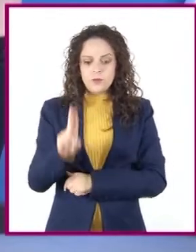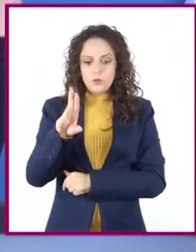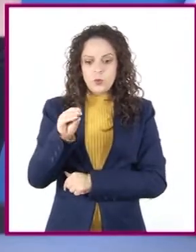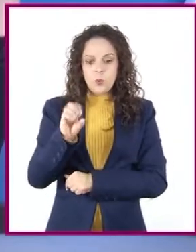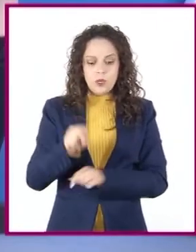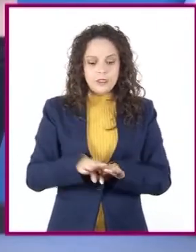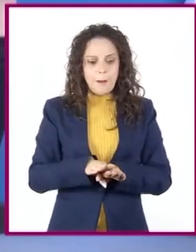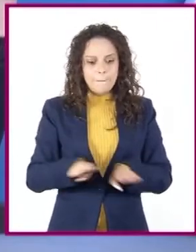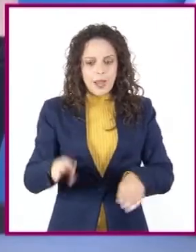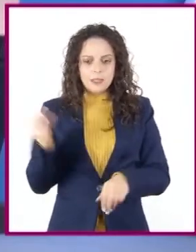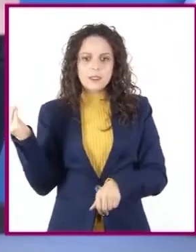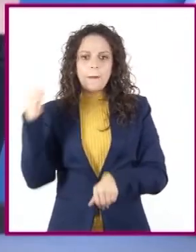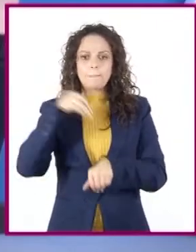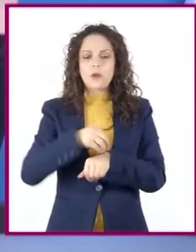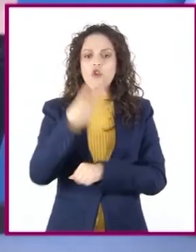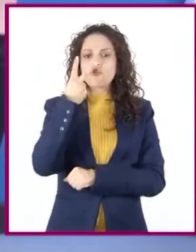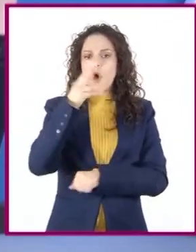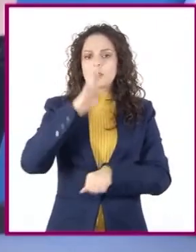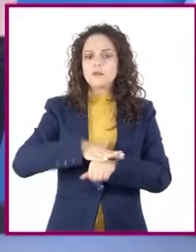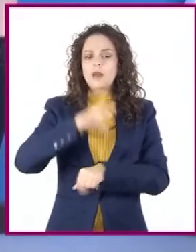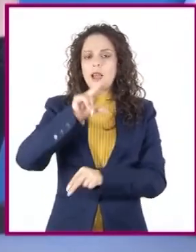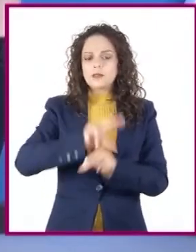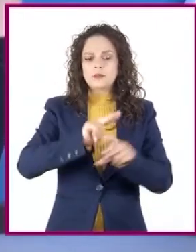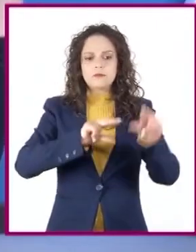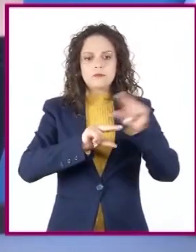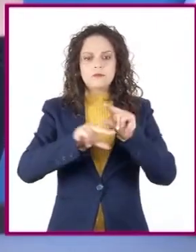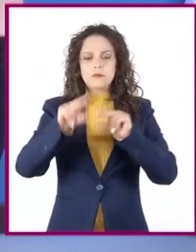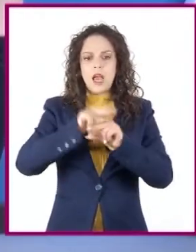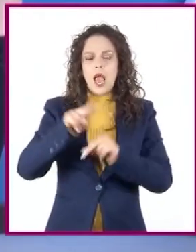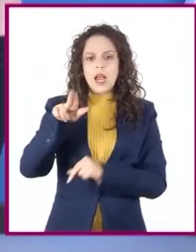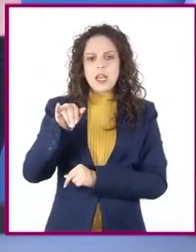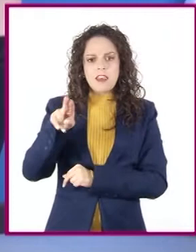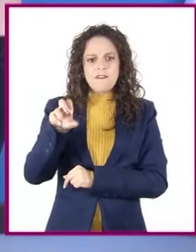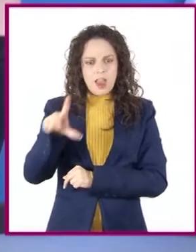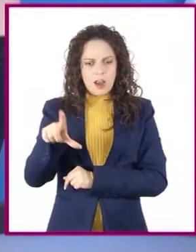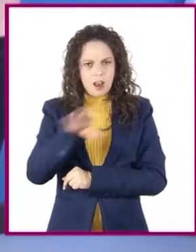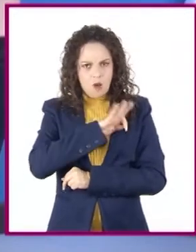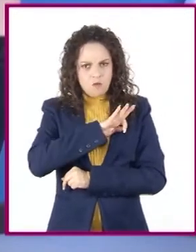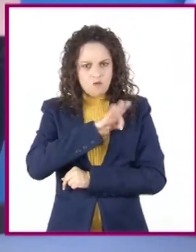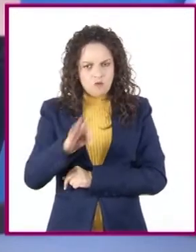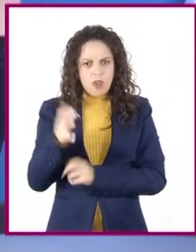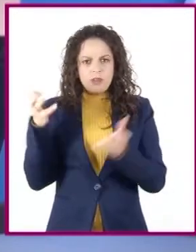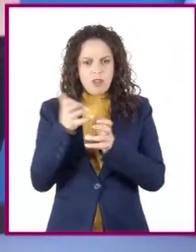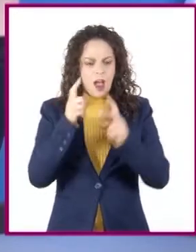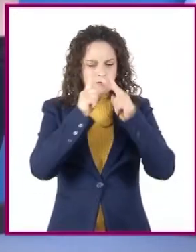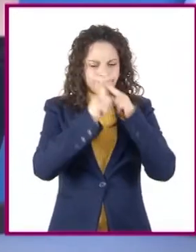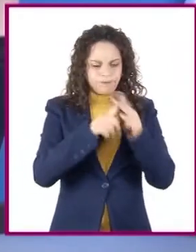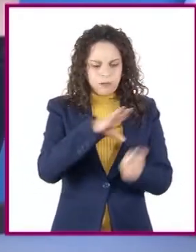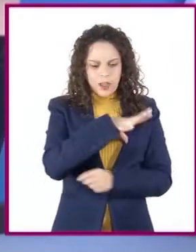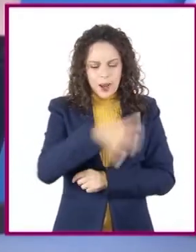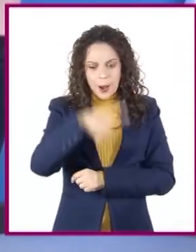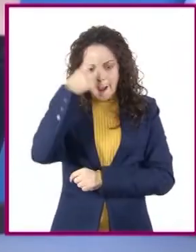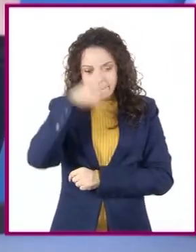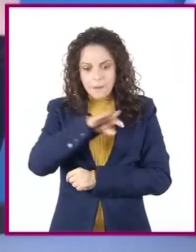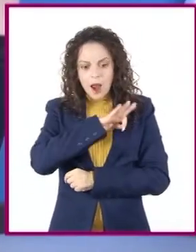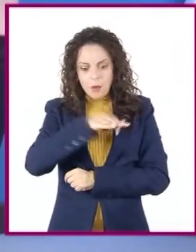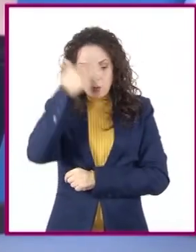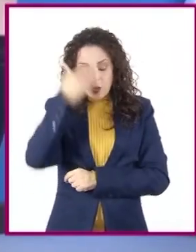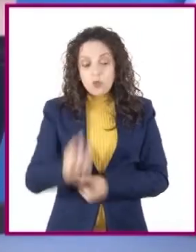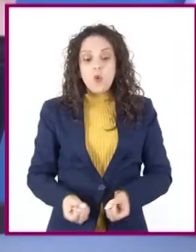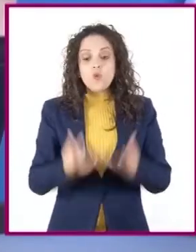le agregamos 2 niveles más? ¿Será posible obtener una fórmula general para calcular el volumen de cualquier